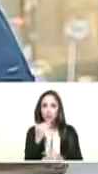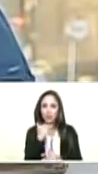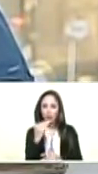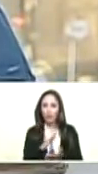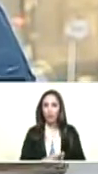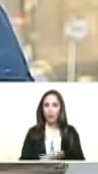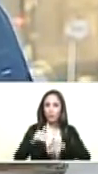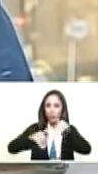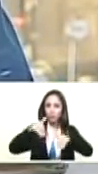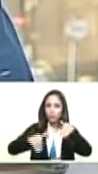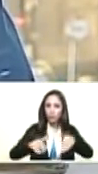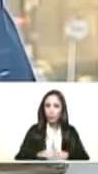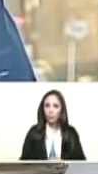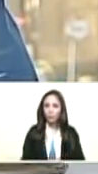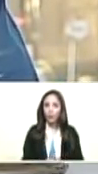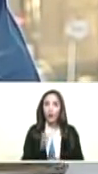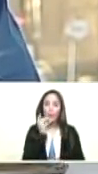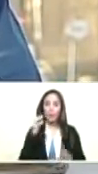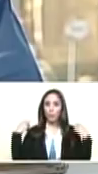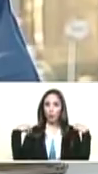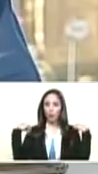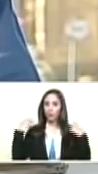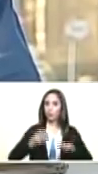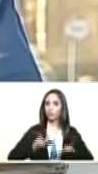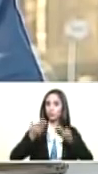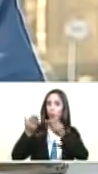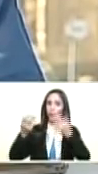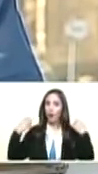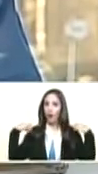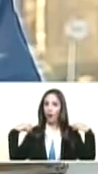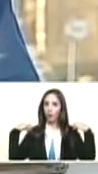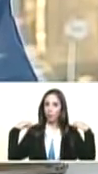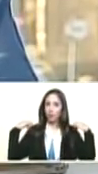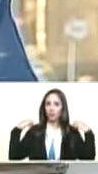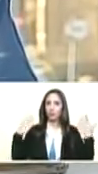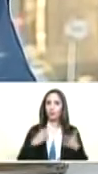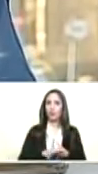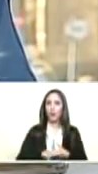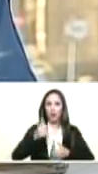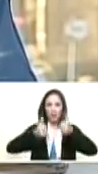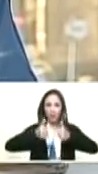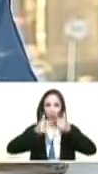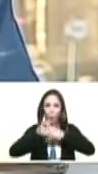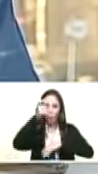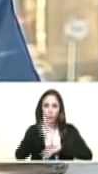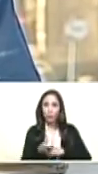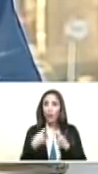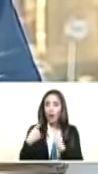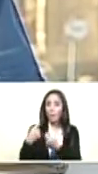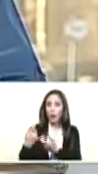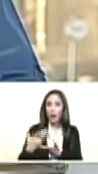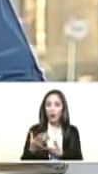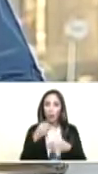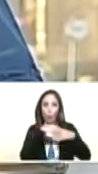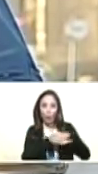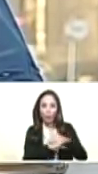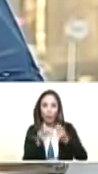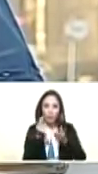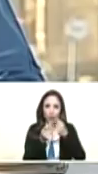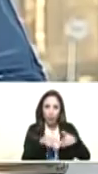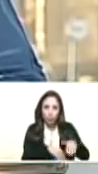una franela de un candidato y le dan platica, compadre. Le meten plata en el bolsillo. Y tienen que